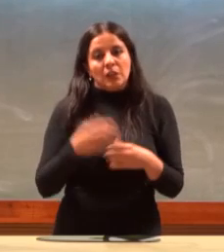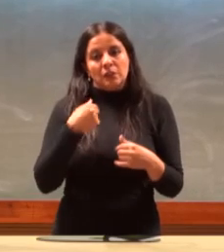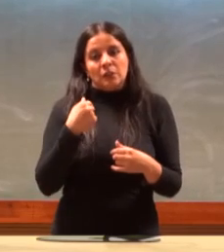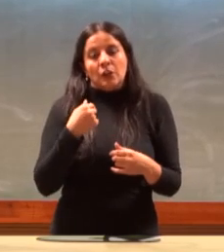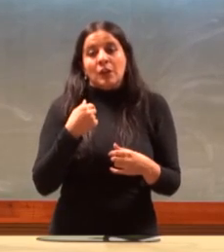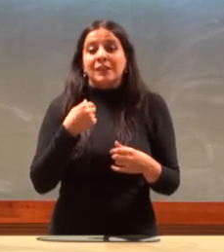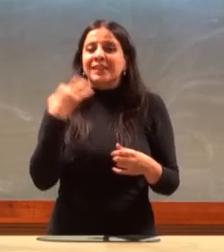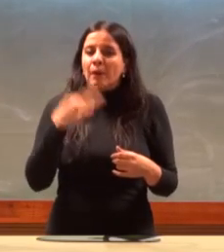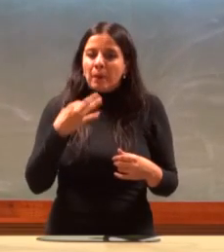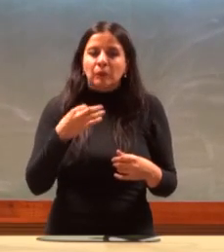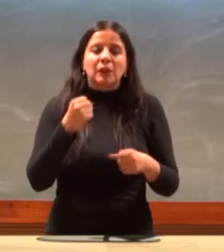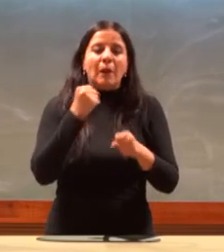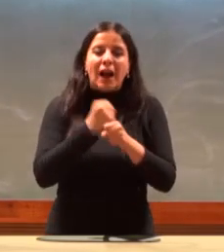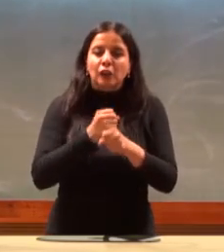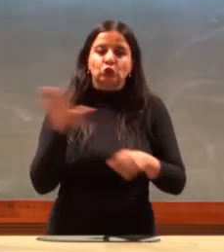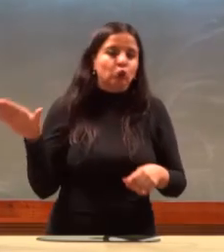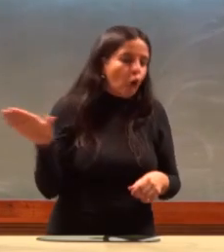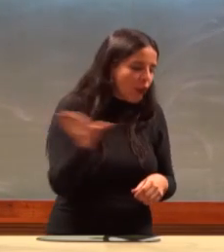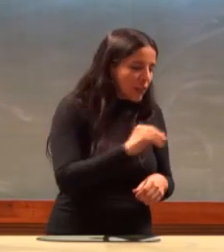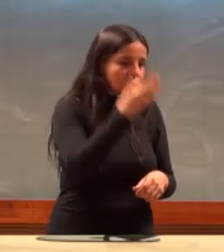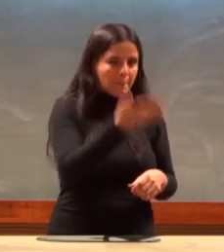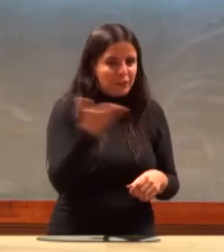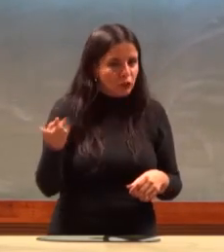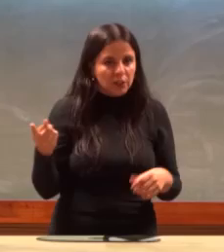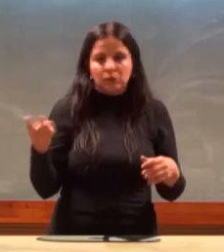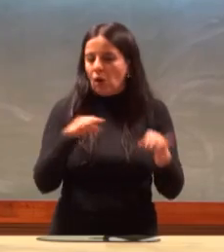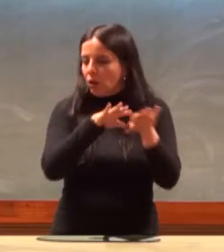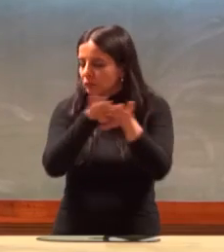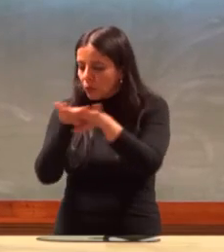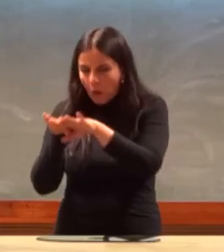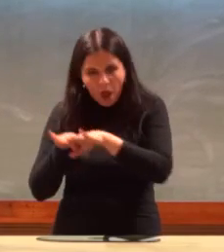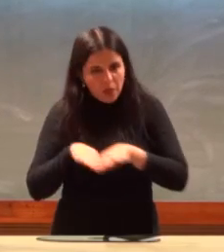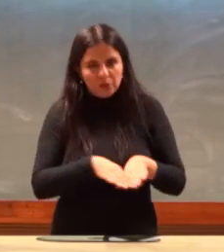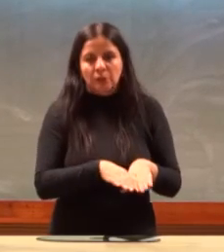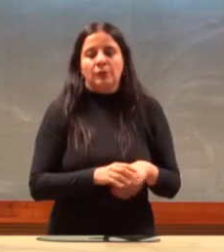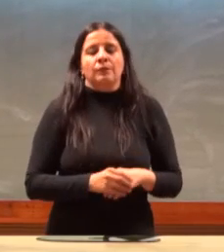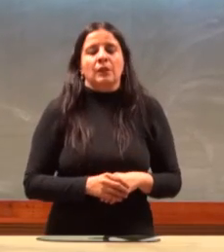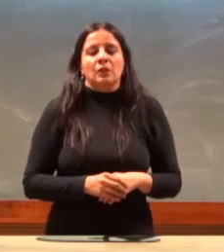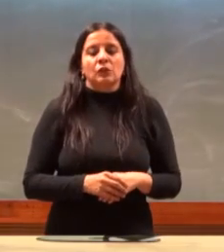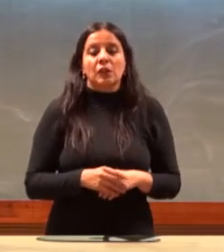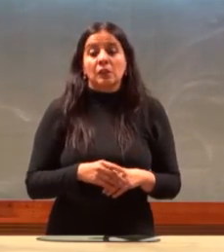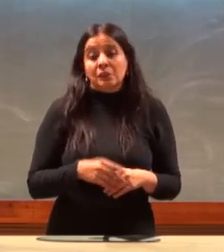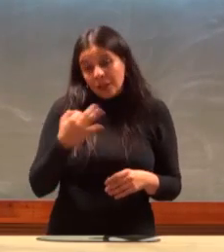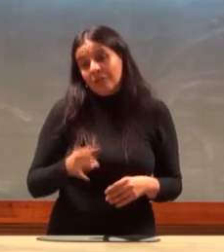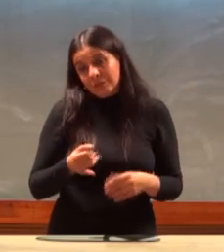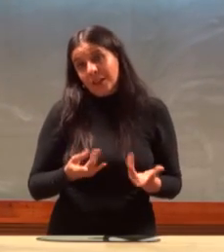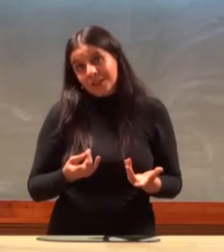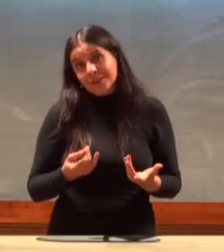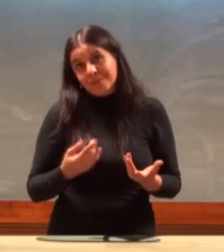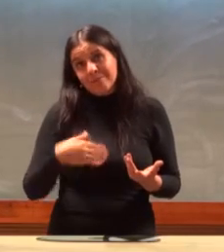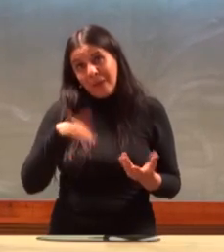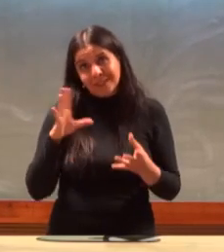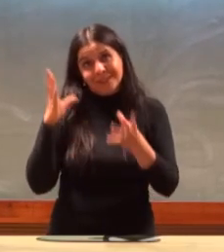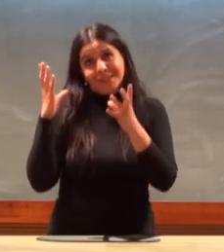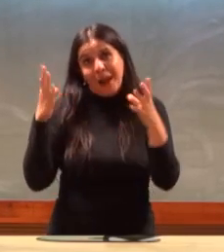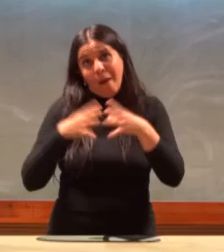no participan efectivamente todos los actores que están involucrados Y seguramente cualquier cosa nueva que hagamos es más trabajo para todos no solo para los docentes